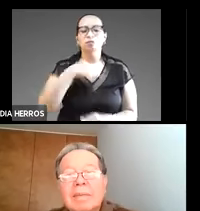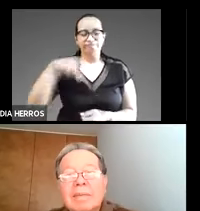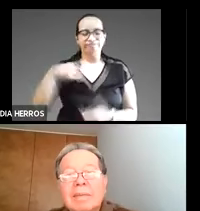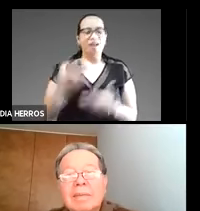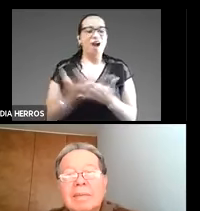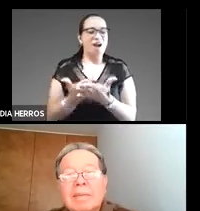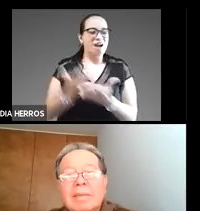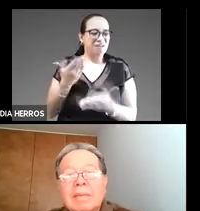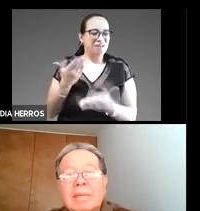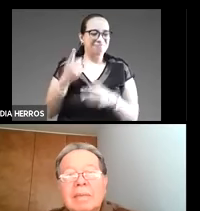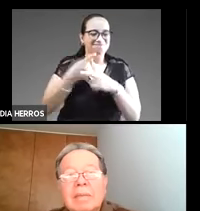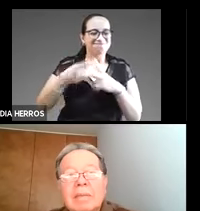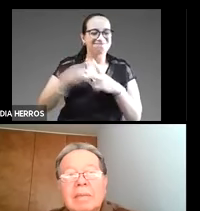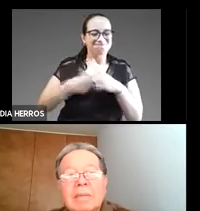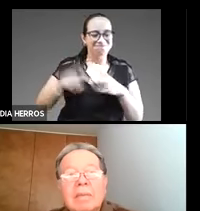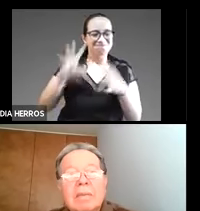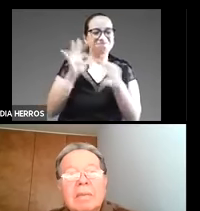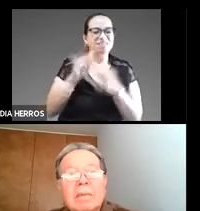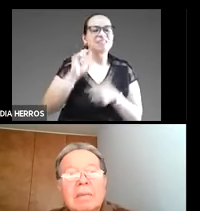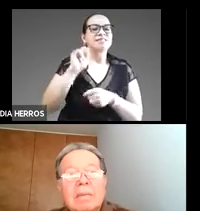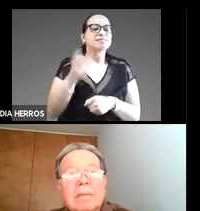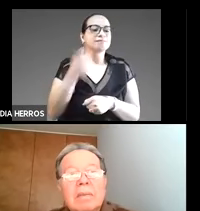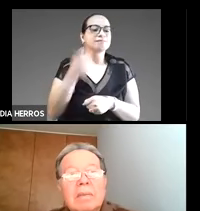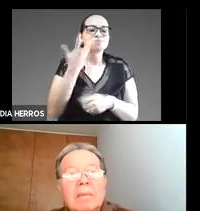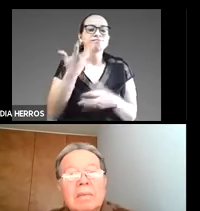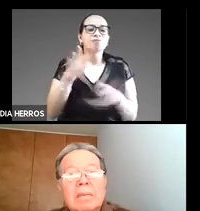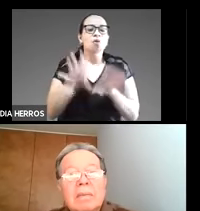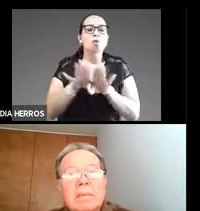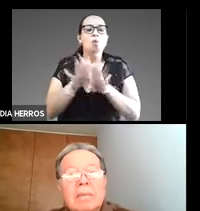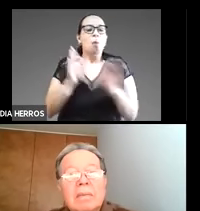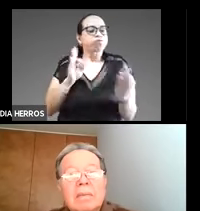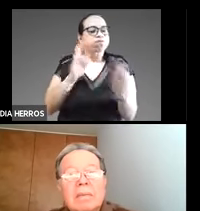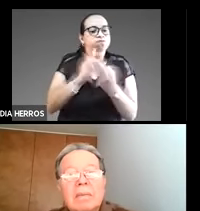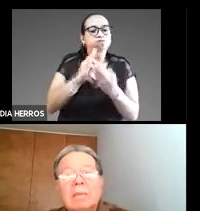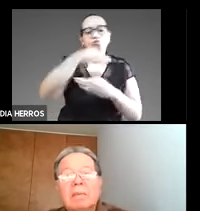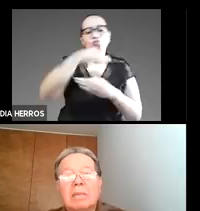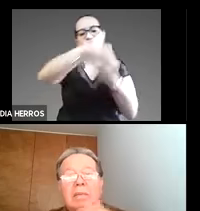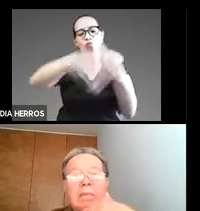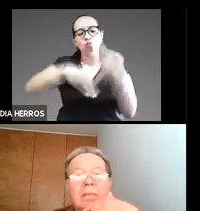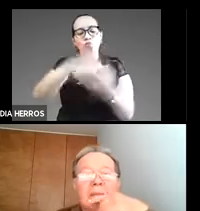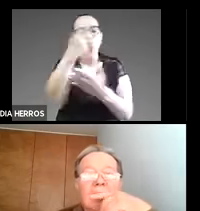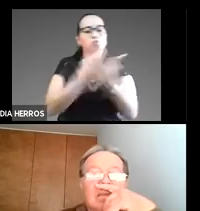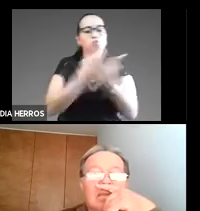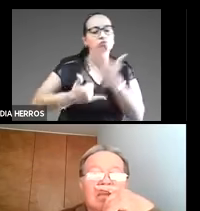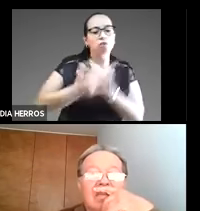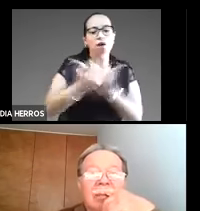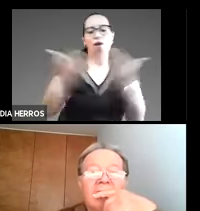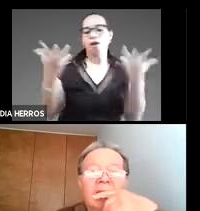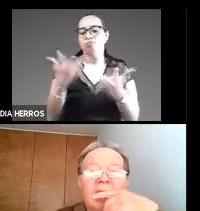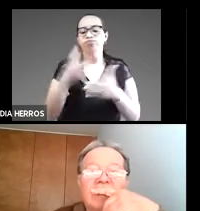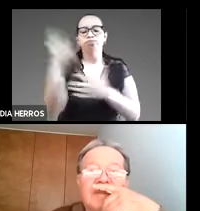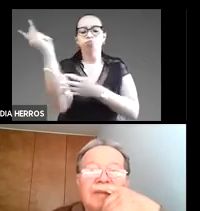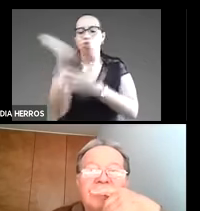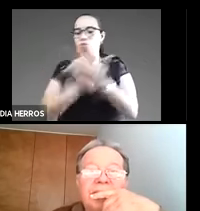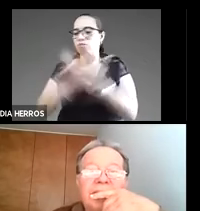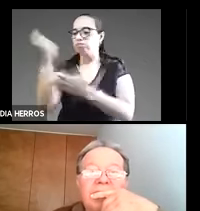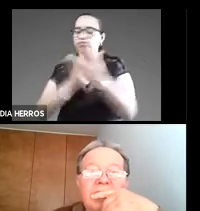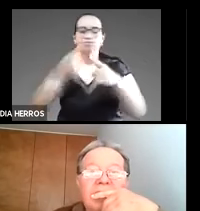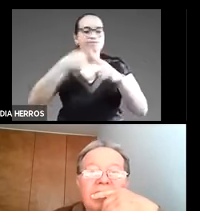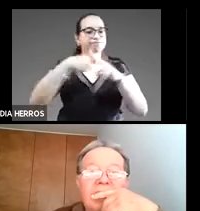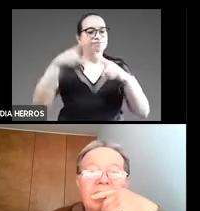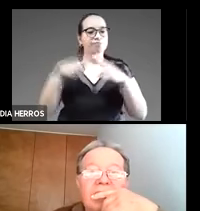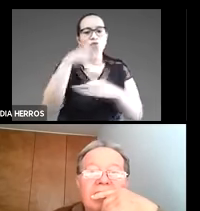principio, lo que queremos es acercarnos a todos los proyectos, acciones, programas, en fin, a todas